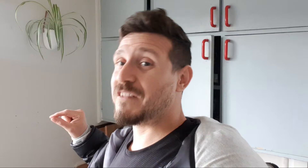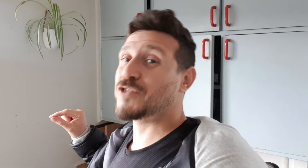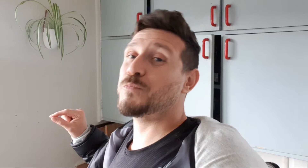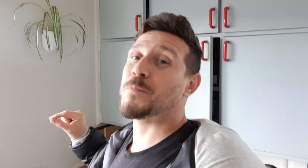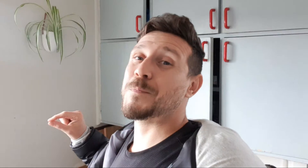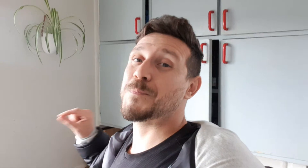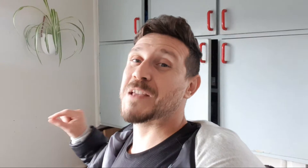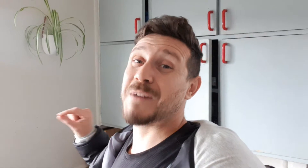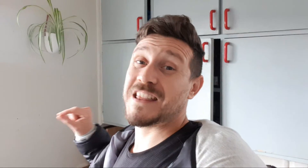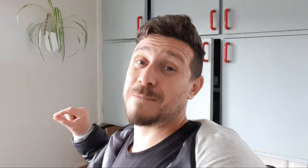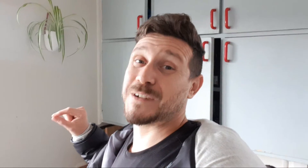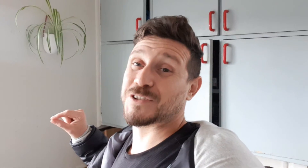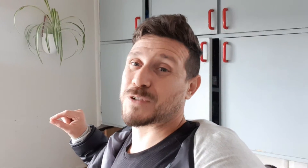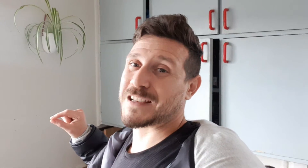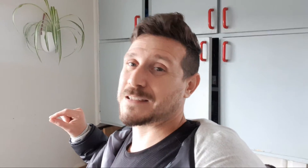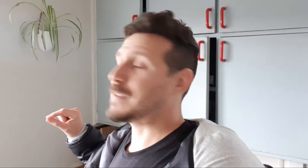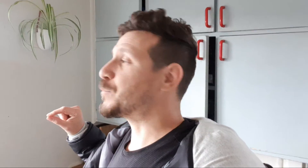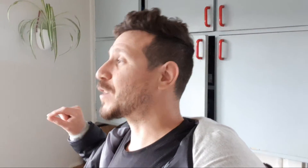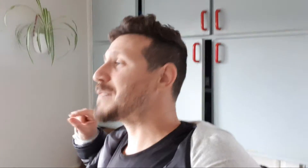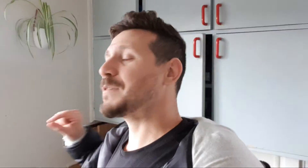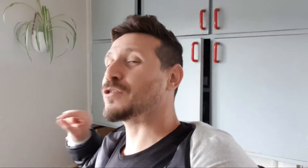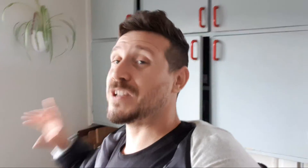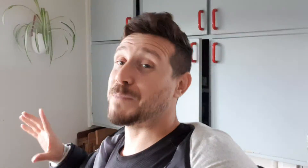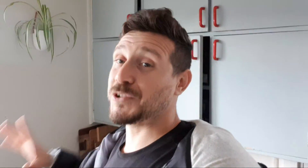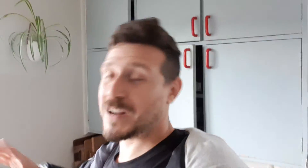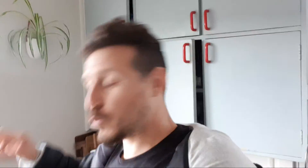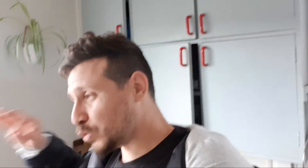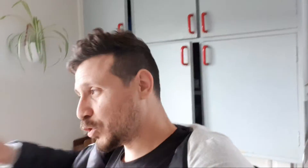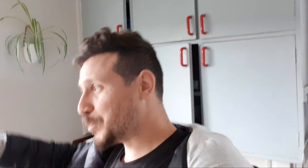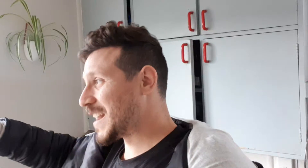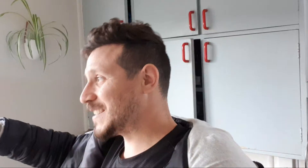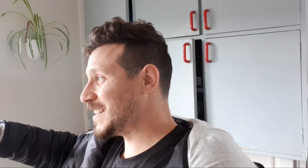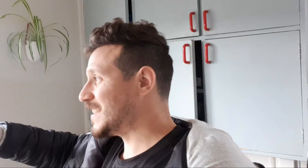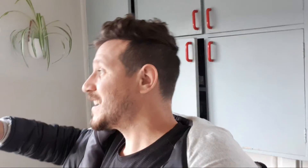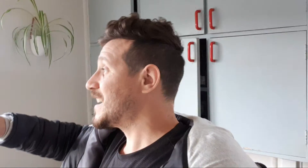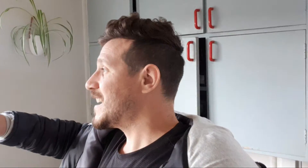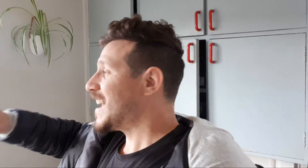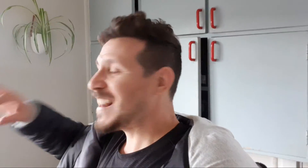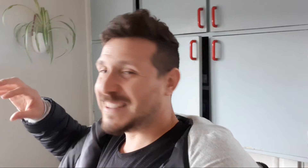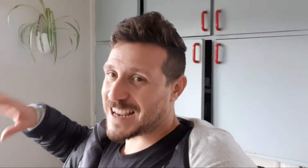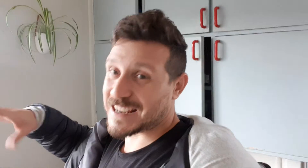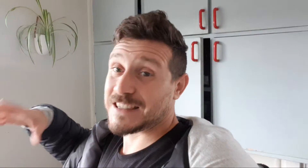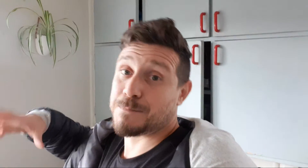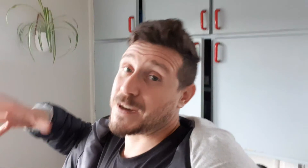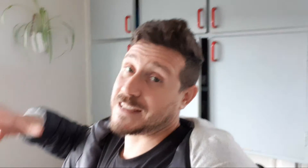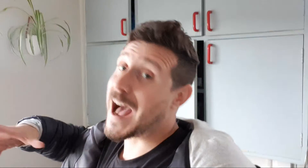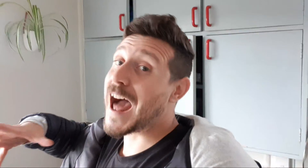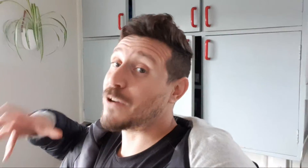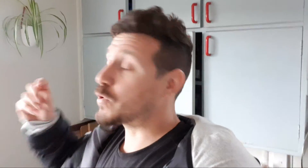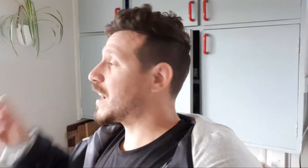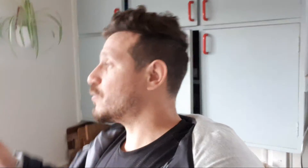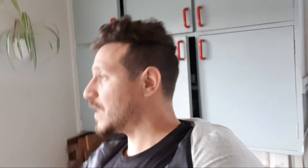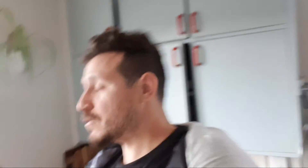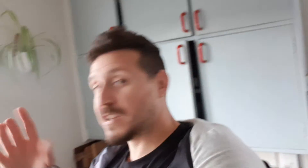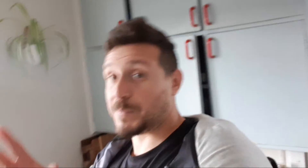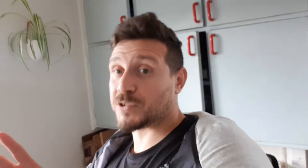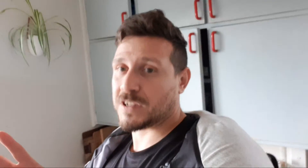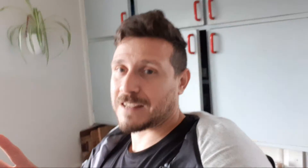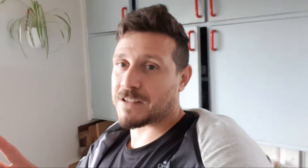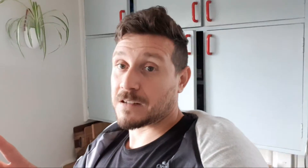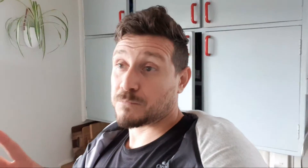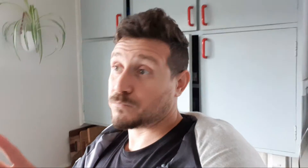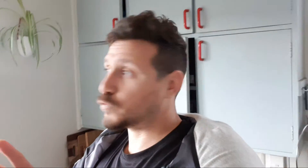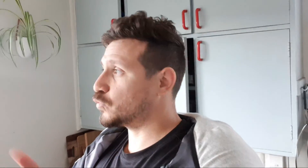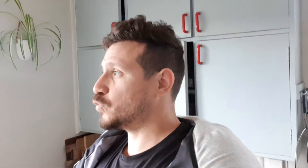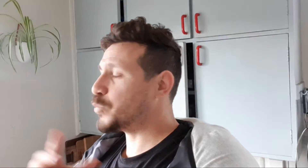No puede haber grupo de más de 10 personas, porque con 10 personas justo para hacer el tracking si pasa algo, un caos, algo, 10 personas